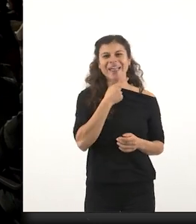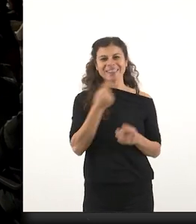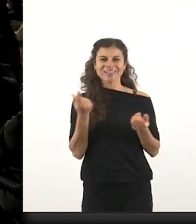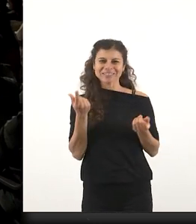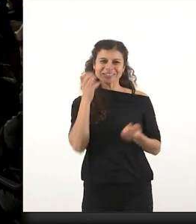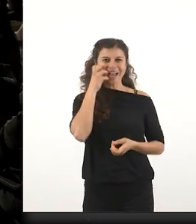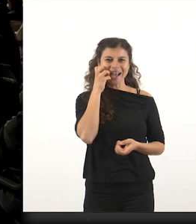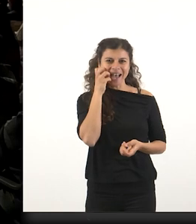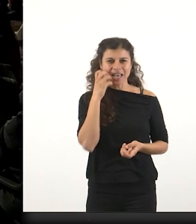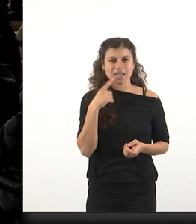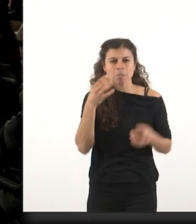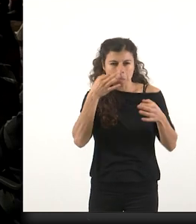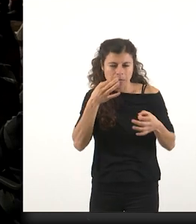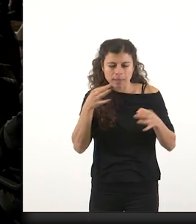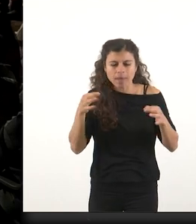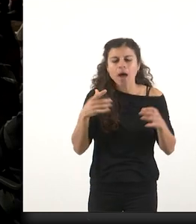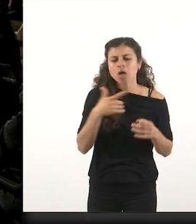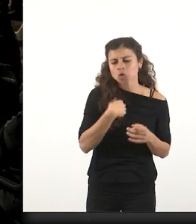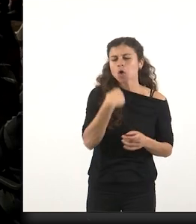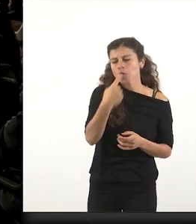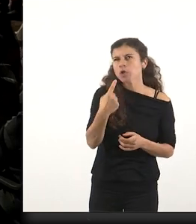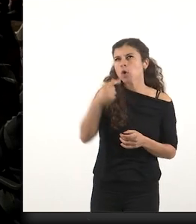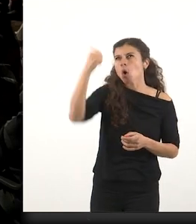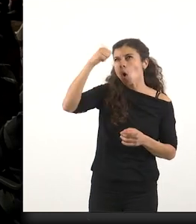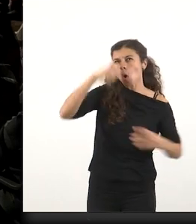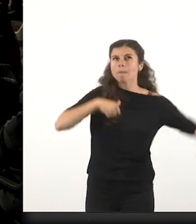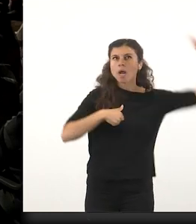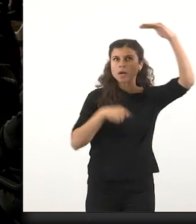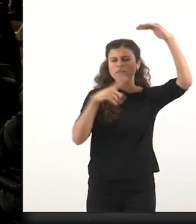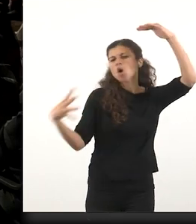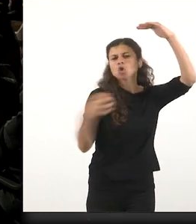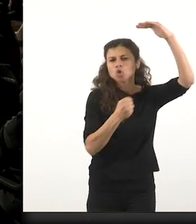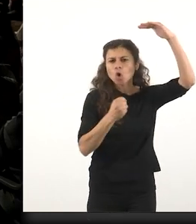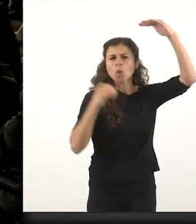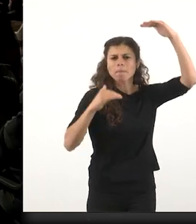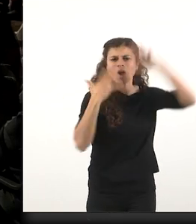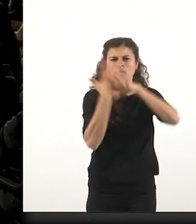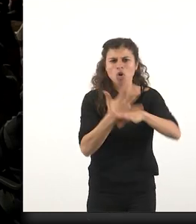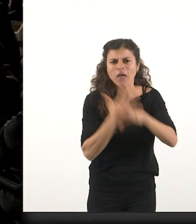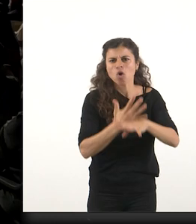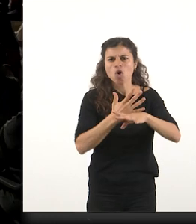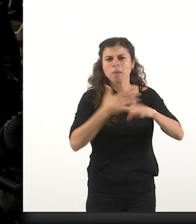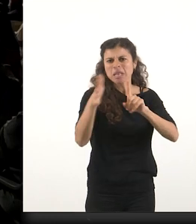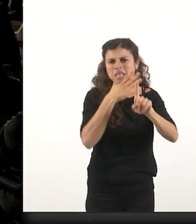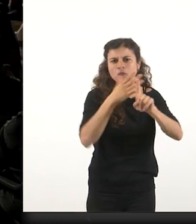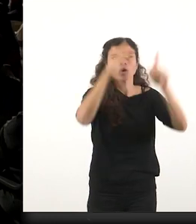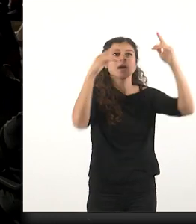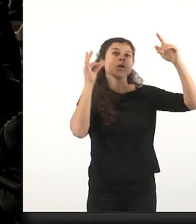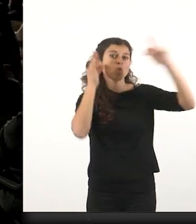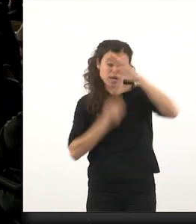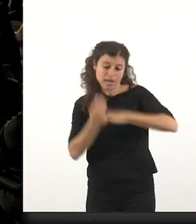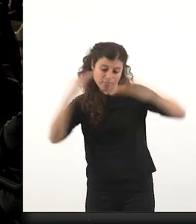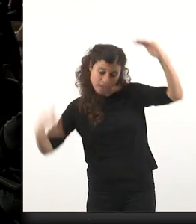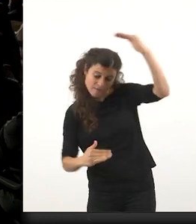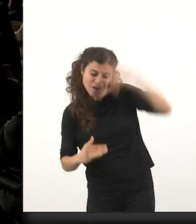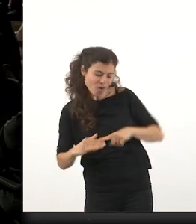fondo, que lo que digo en el monólogo, así en sus textos, es que los tíos por nacer aquí arriba sois todos malos, maltratadores, violadores, todo, y las mujeres como nacemos abajo somos todas